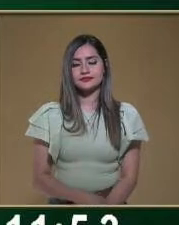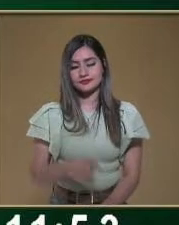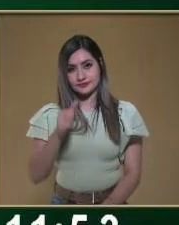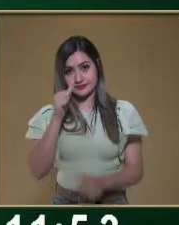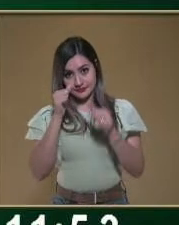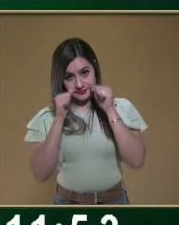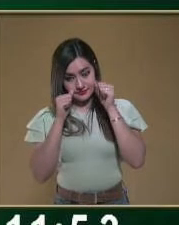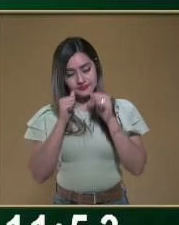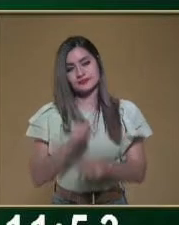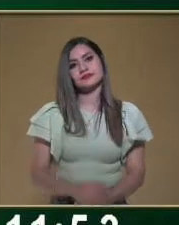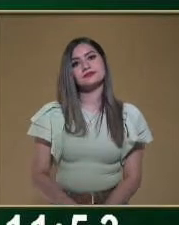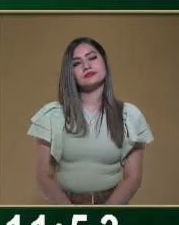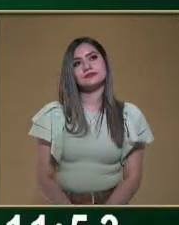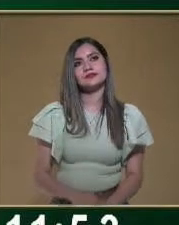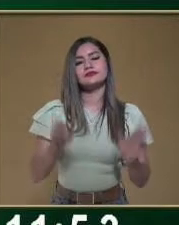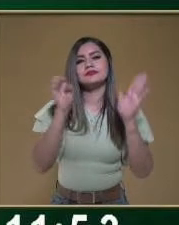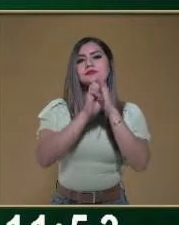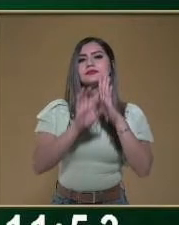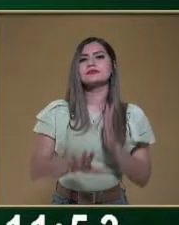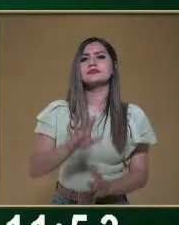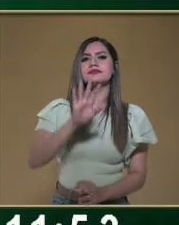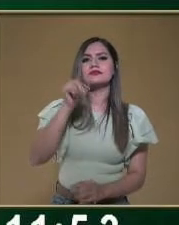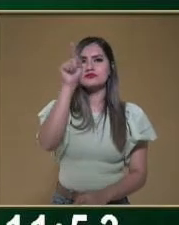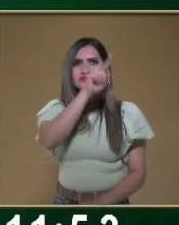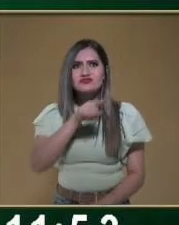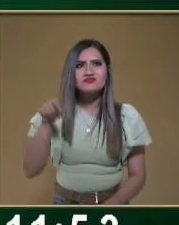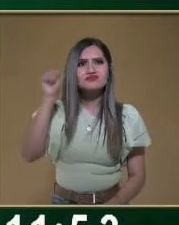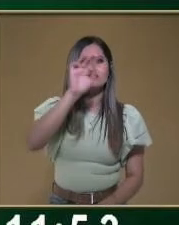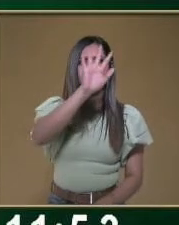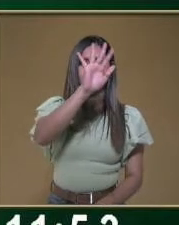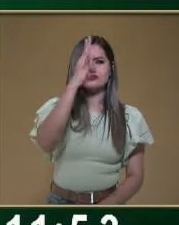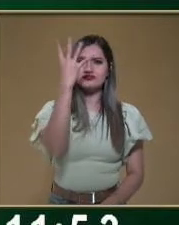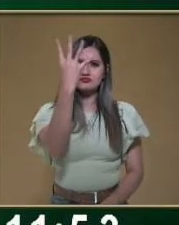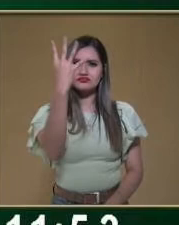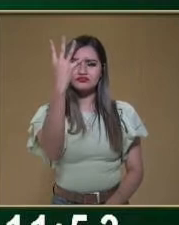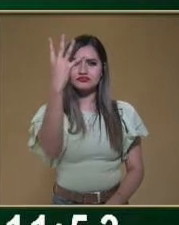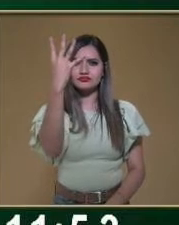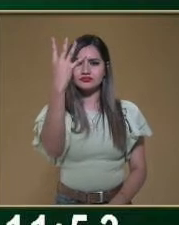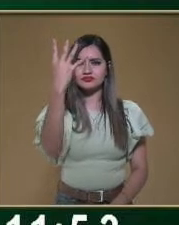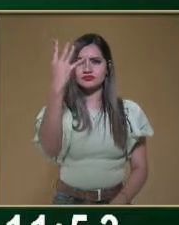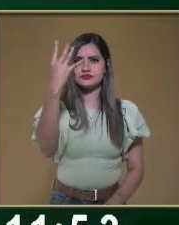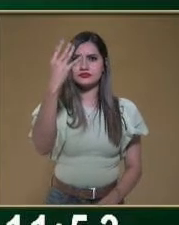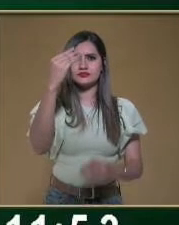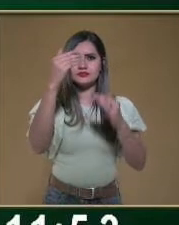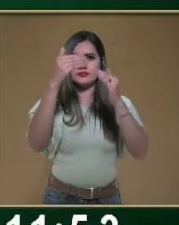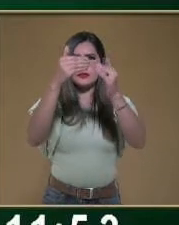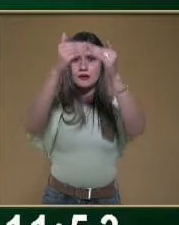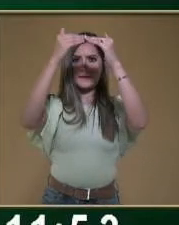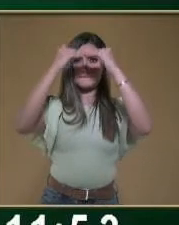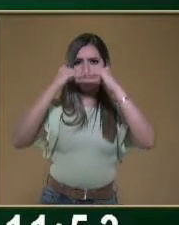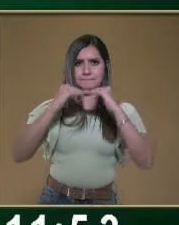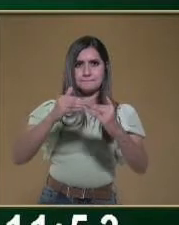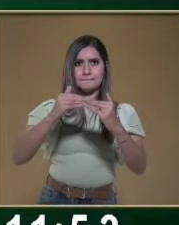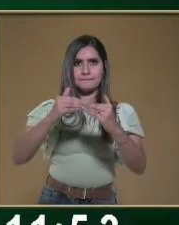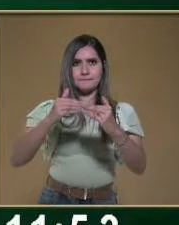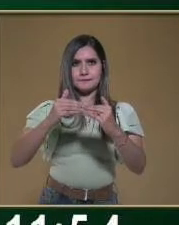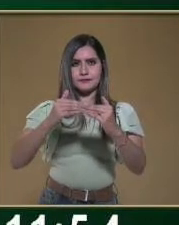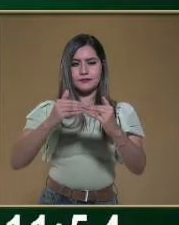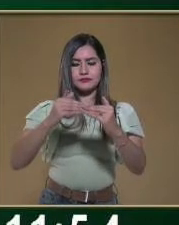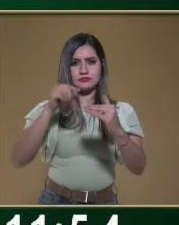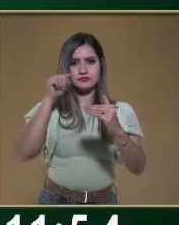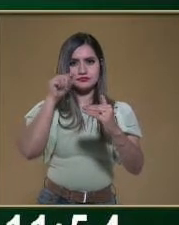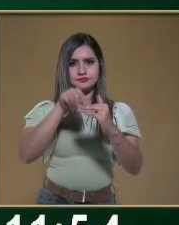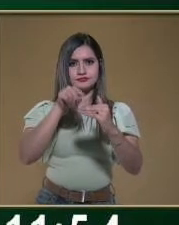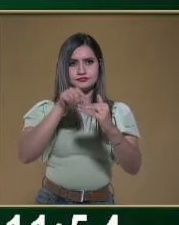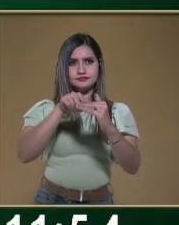por ejemplo, si estamos en el 54 y avanzamos hacia abajo, maestrana, y observa también la tablita